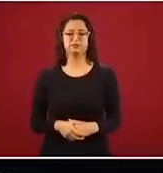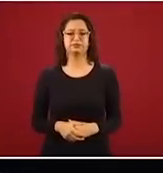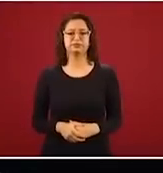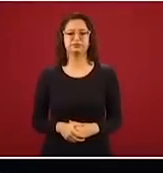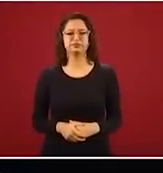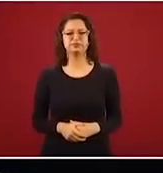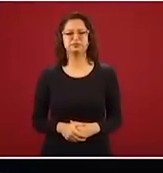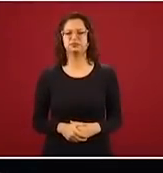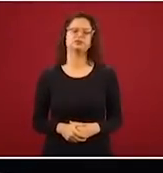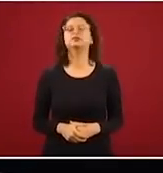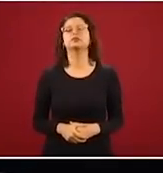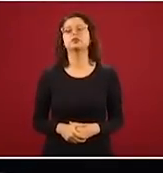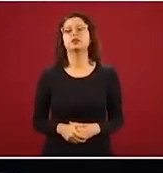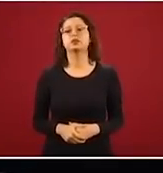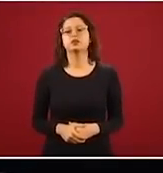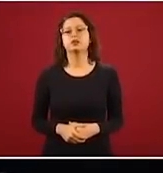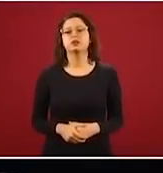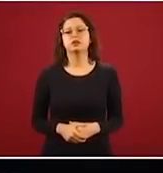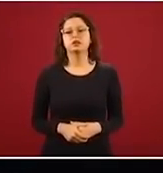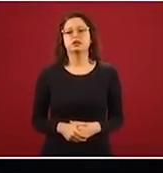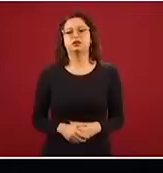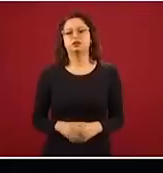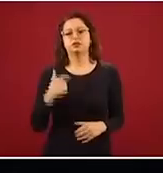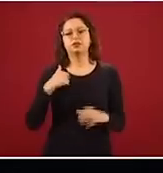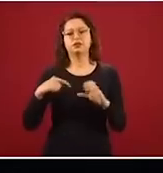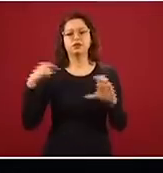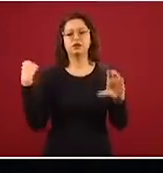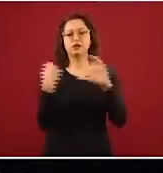Esto lo envié, a ver si me ayudas.